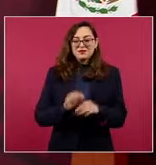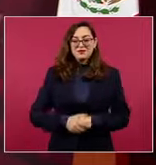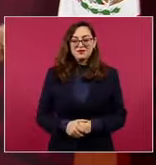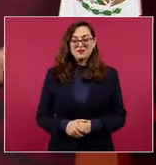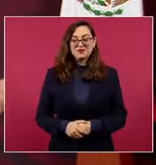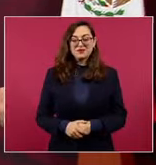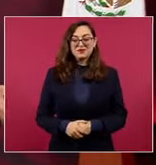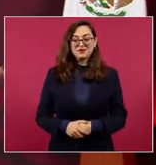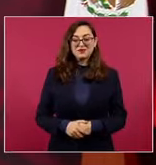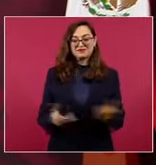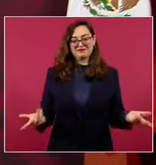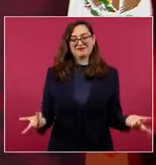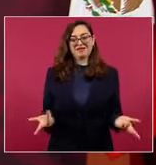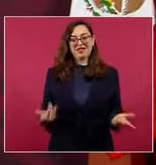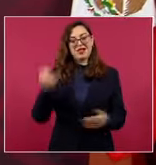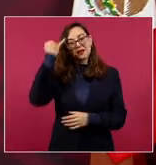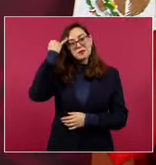porque imagínense